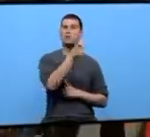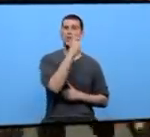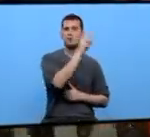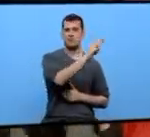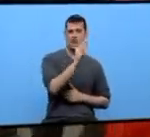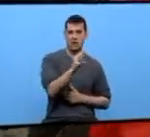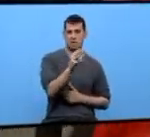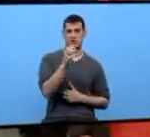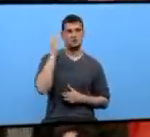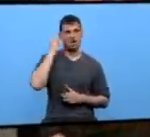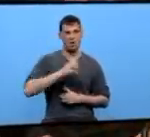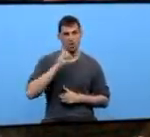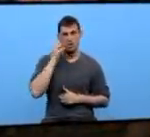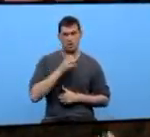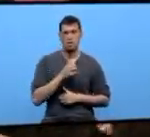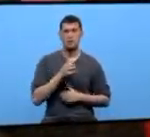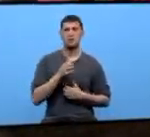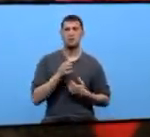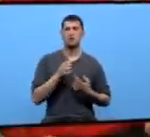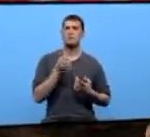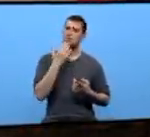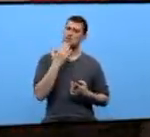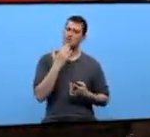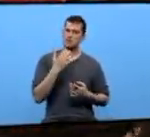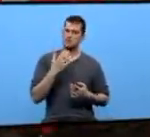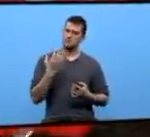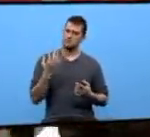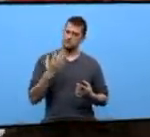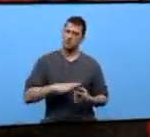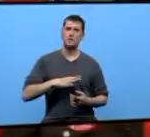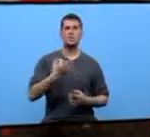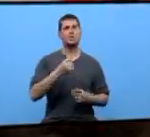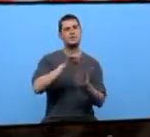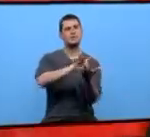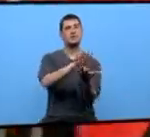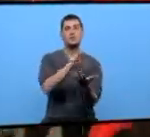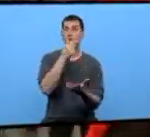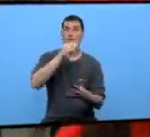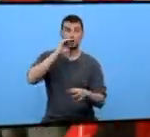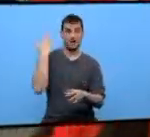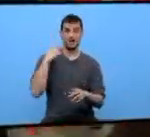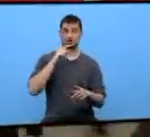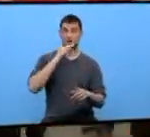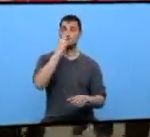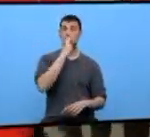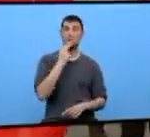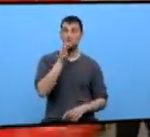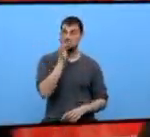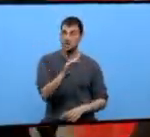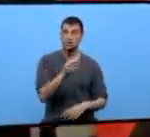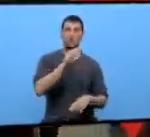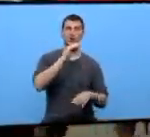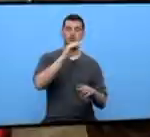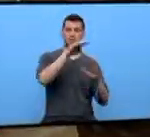goberno do señor Rajoy, que dimita porque non está a cumplir o que dixo no